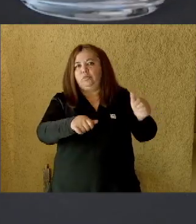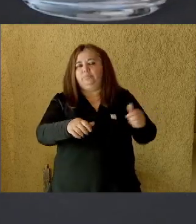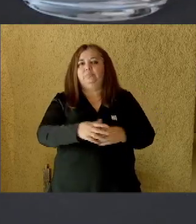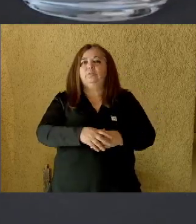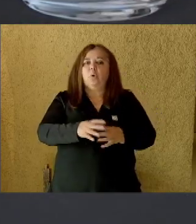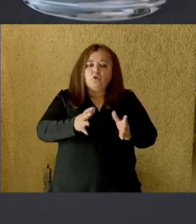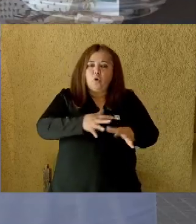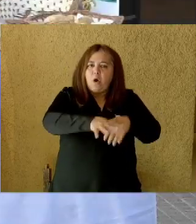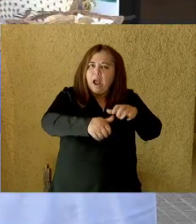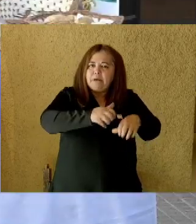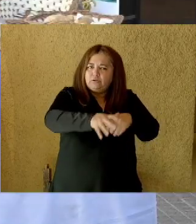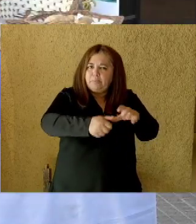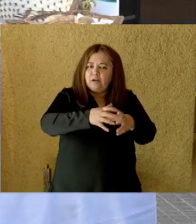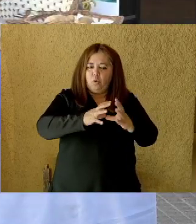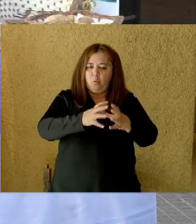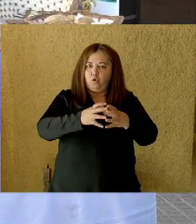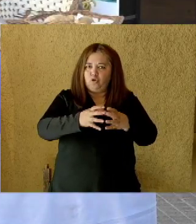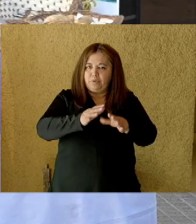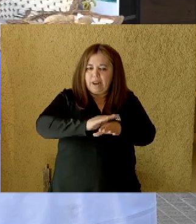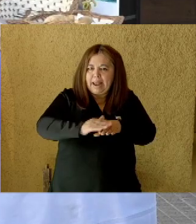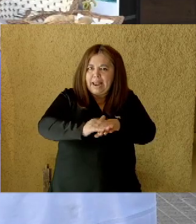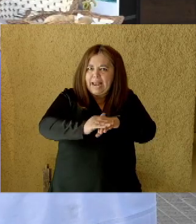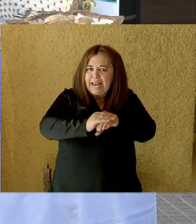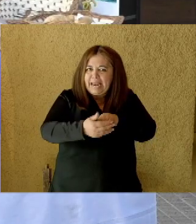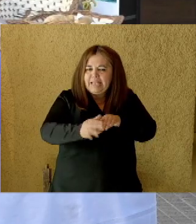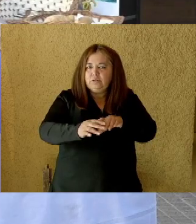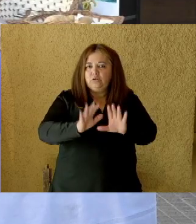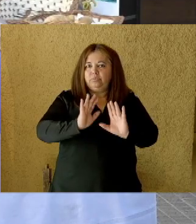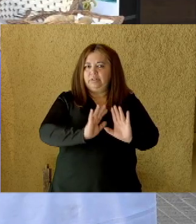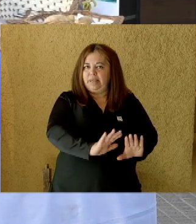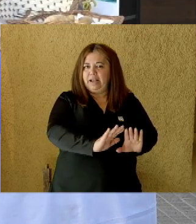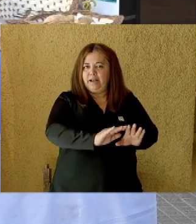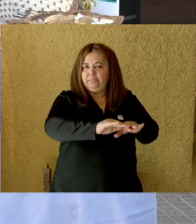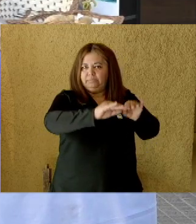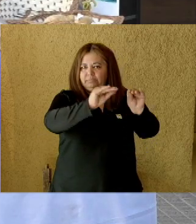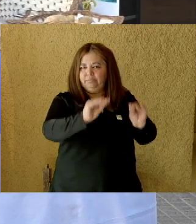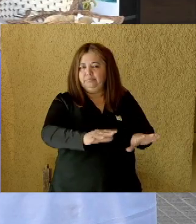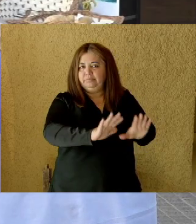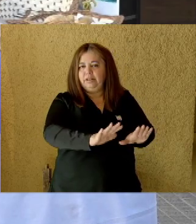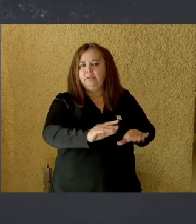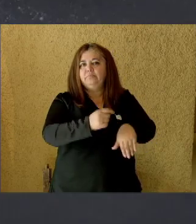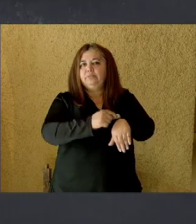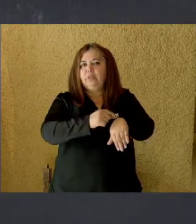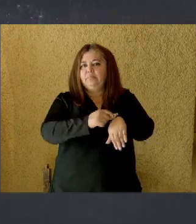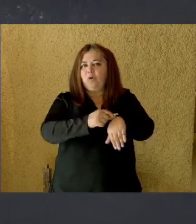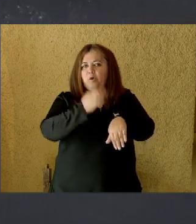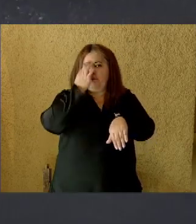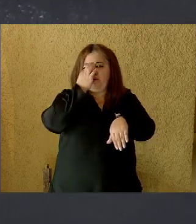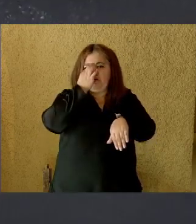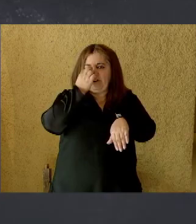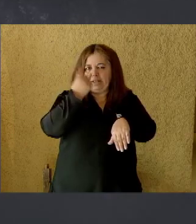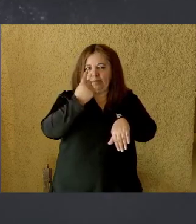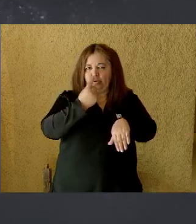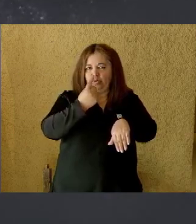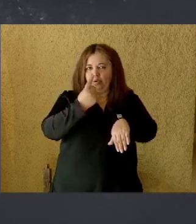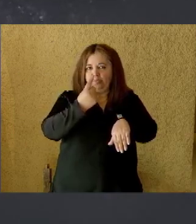bien lisito, bien amasado, ¿qué voy a hacer? Tengo que dejarlo descansar reposando un ratito, unos 20 minutos, para que se termine de hidratar bien esta